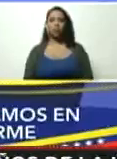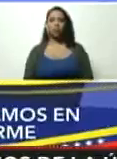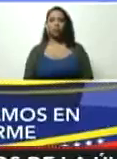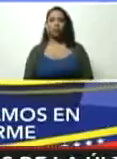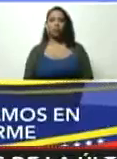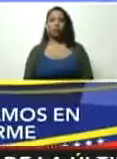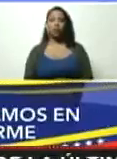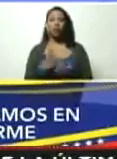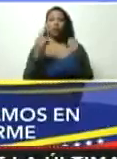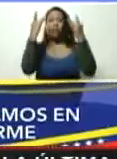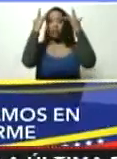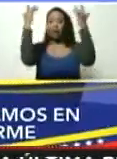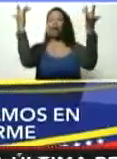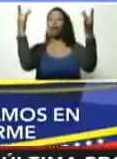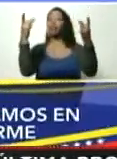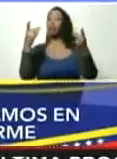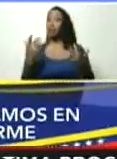con inteligencia,